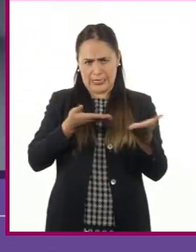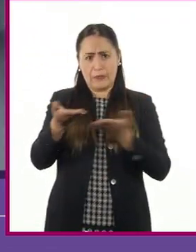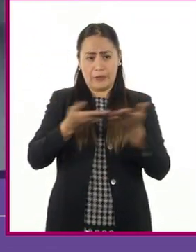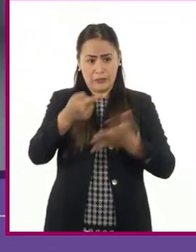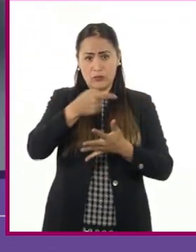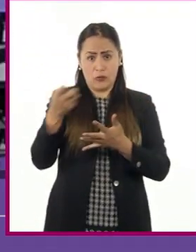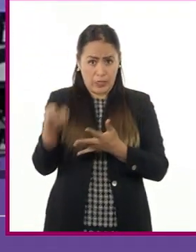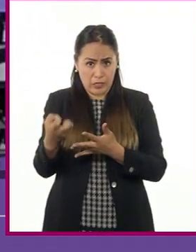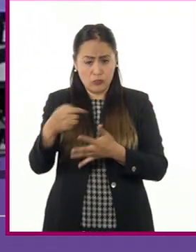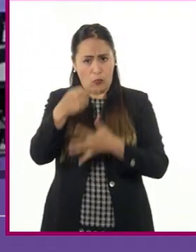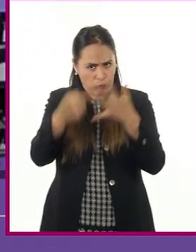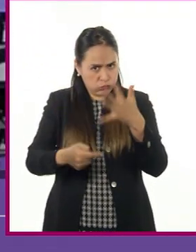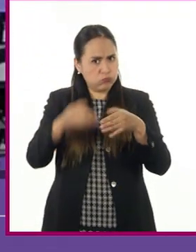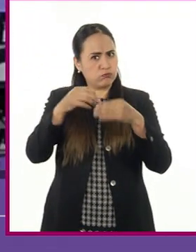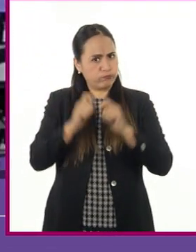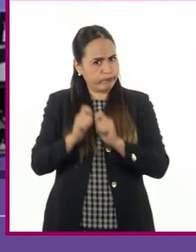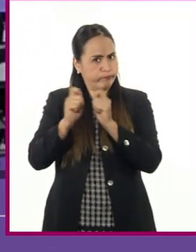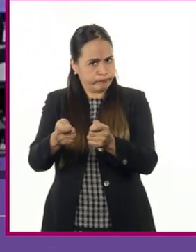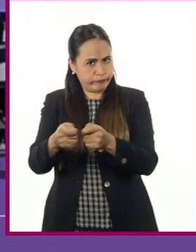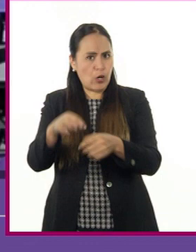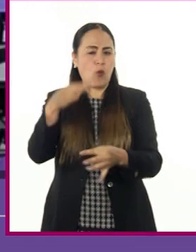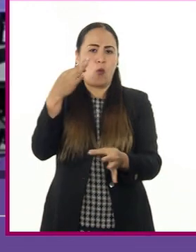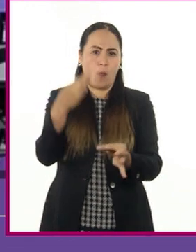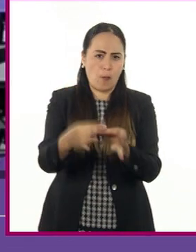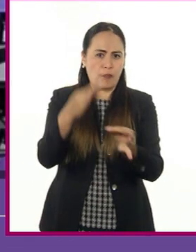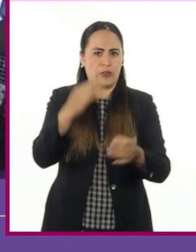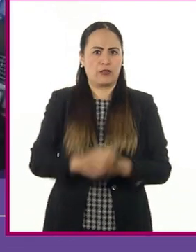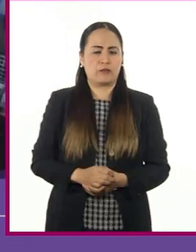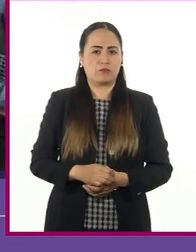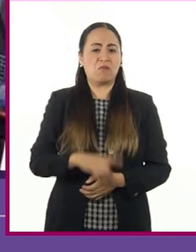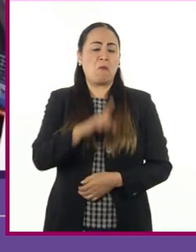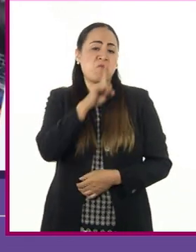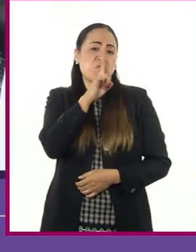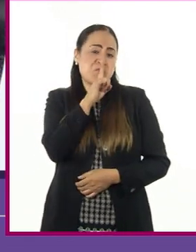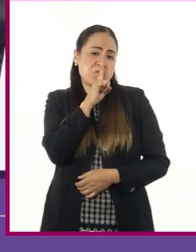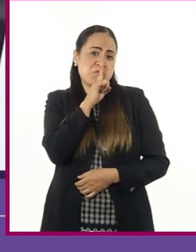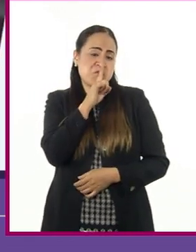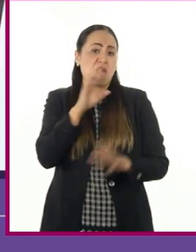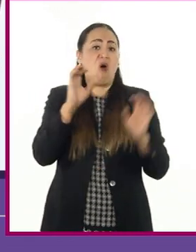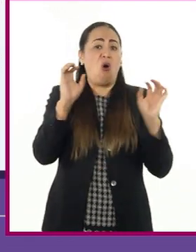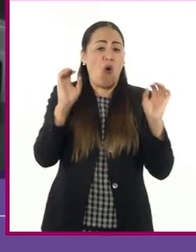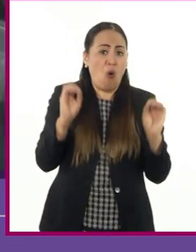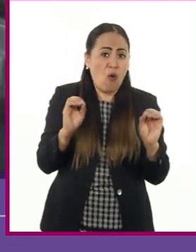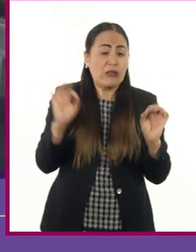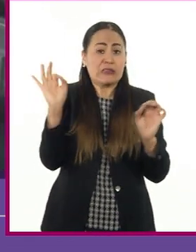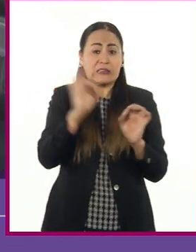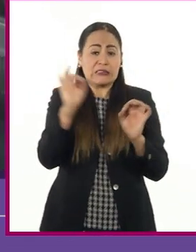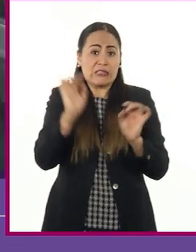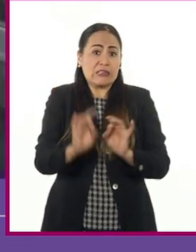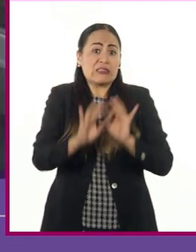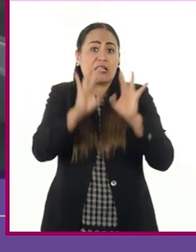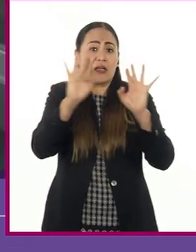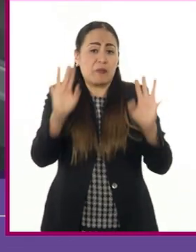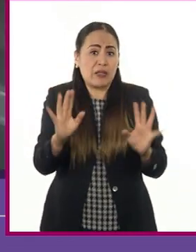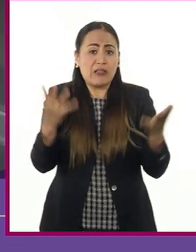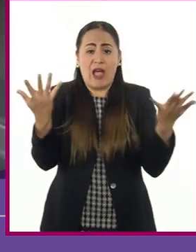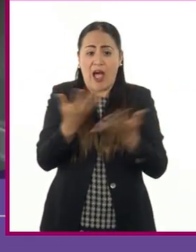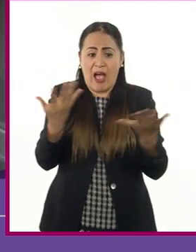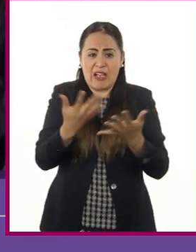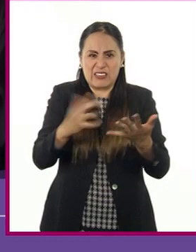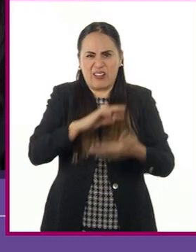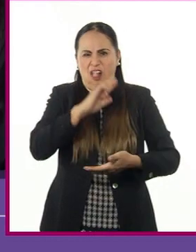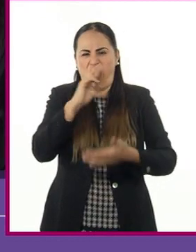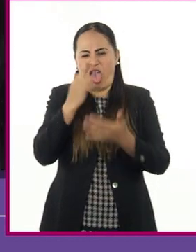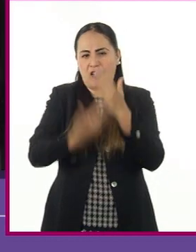sea encomendado, abstenerse de cometer una omisión o acto que cause suspensión o deficiencia de dicho